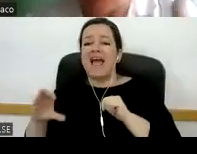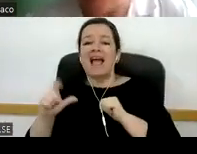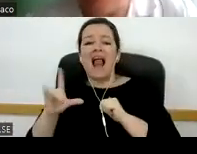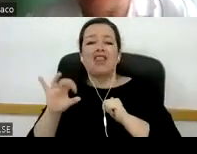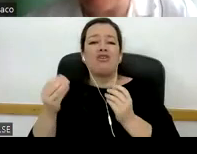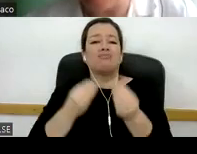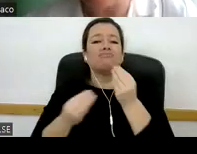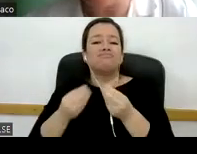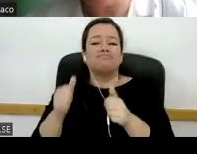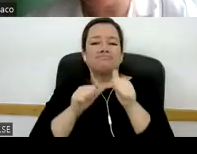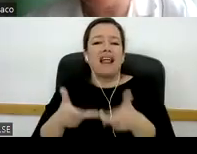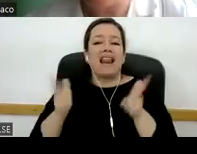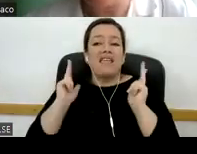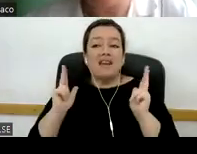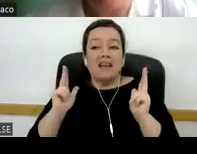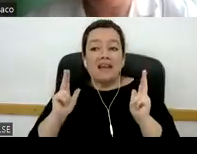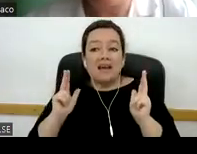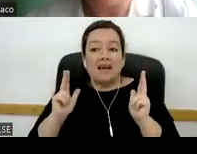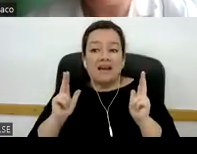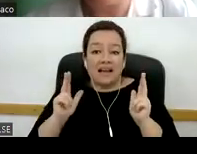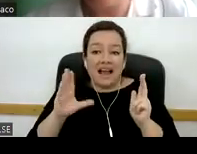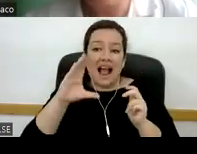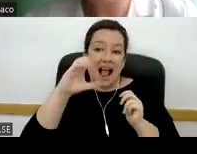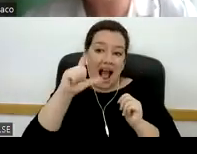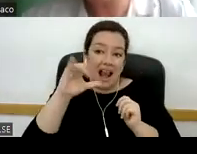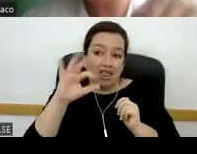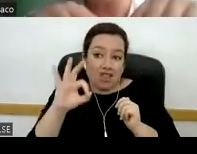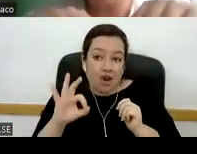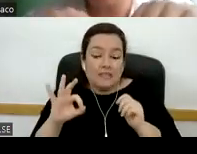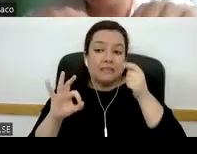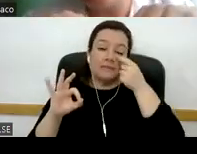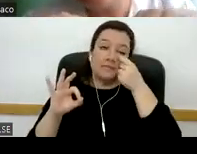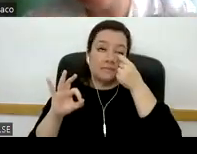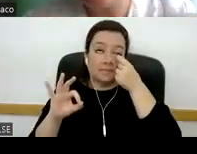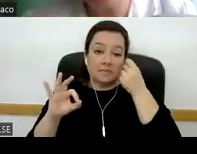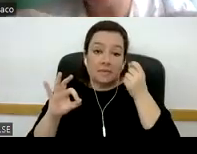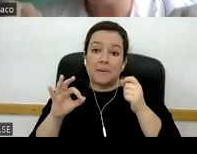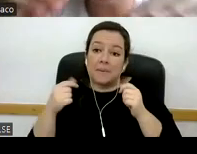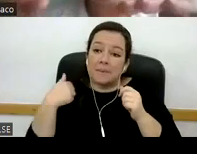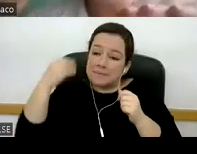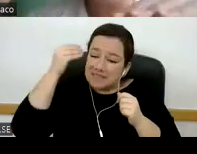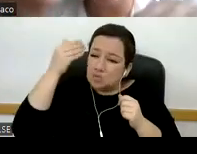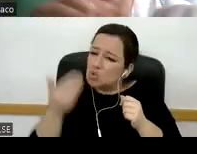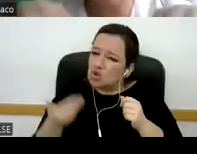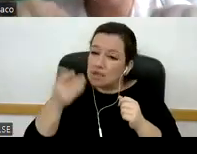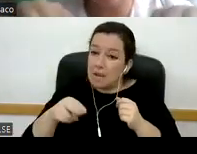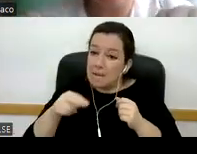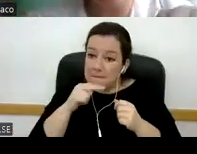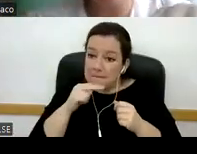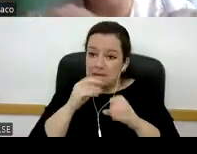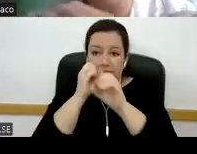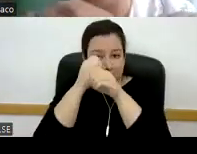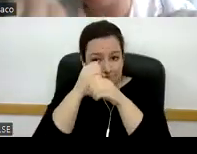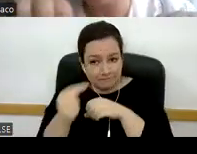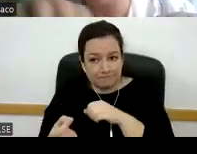está formando piedras a partir del calcio. Entonces, quizás lo más interesante en esos casos es orinar a